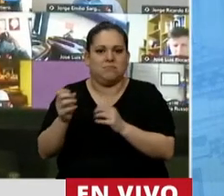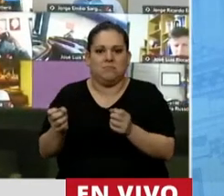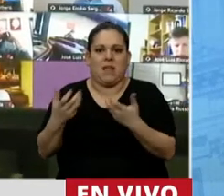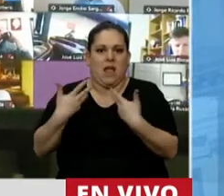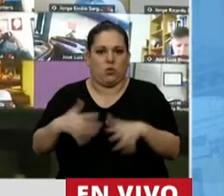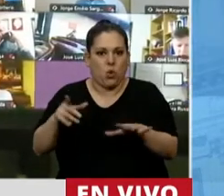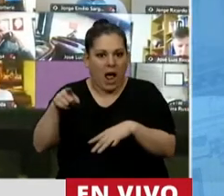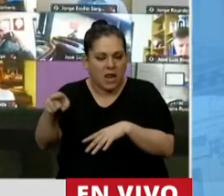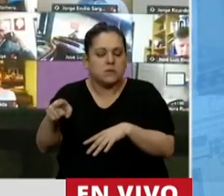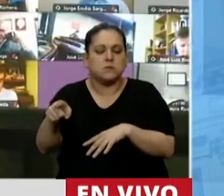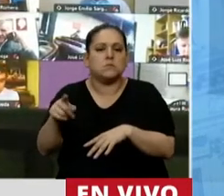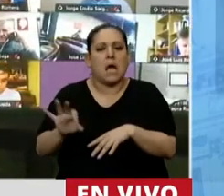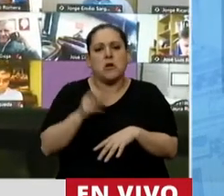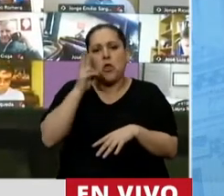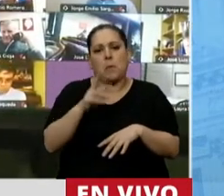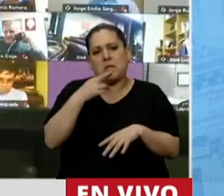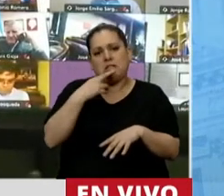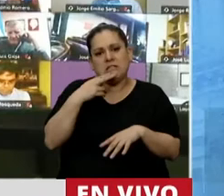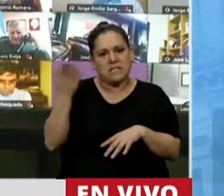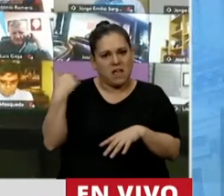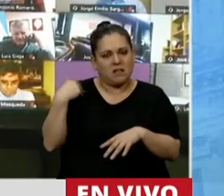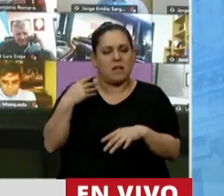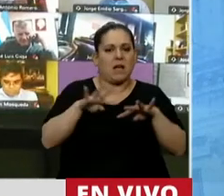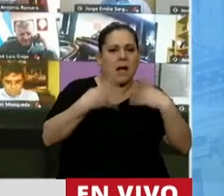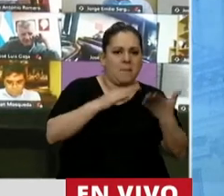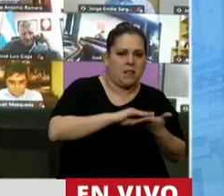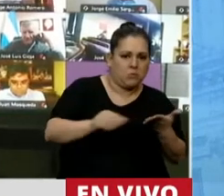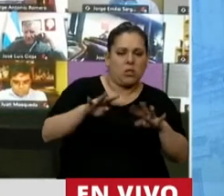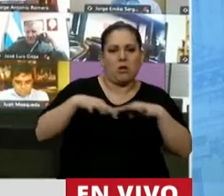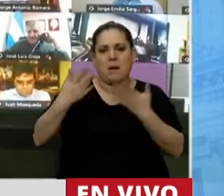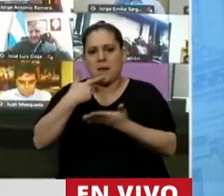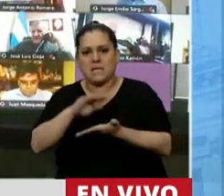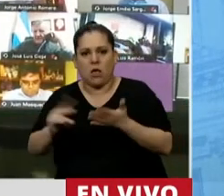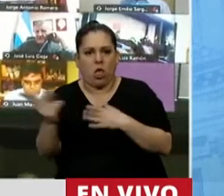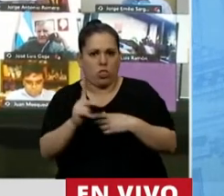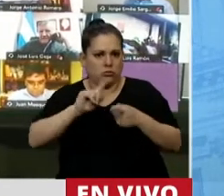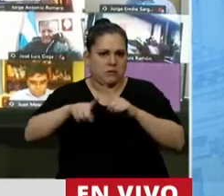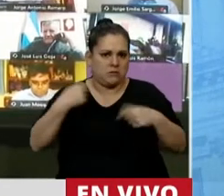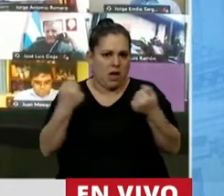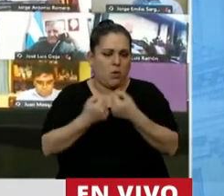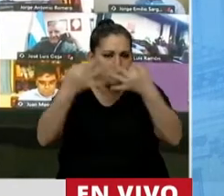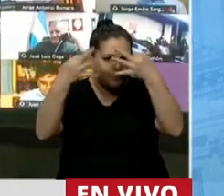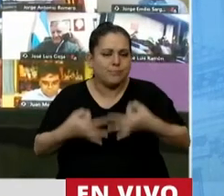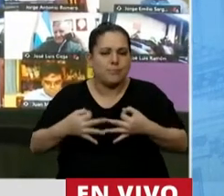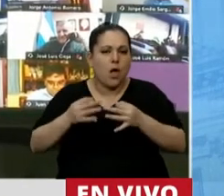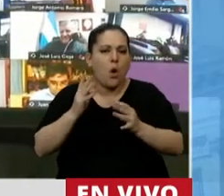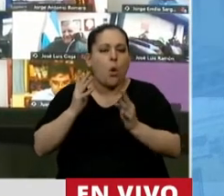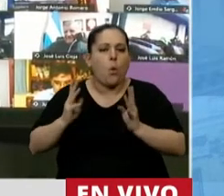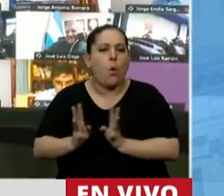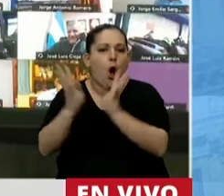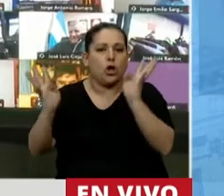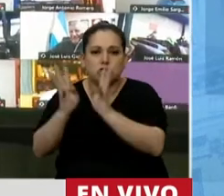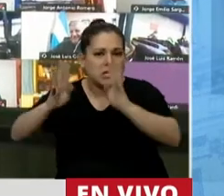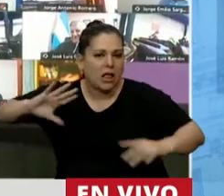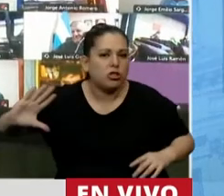año 2017 por un acuerdo prácticamente unánime en las dos cámaras, incluía a todos los bosques no